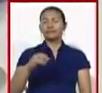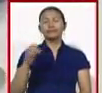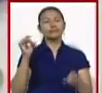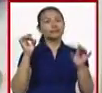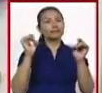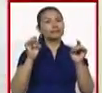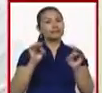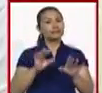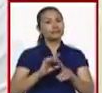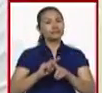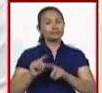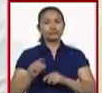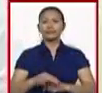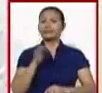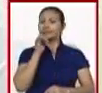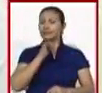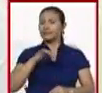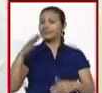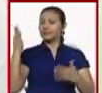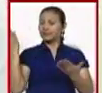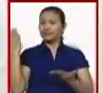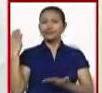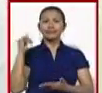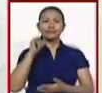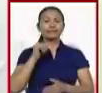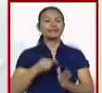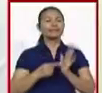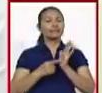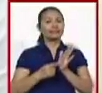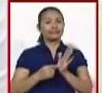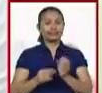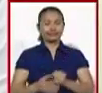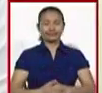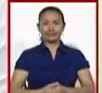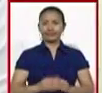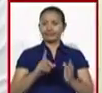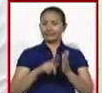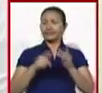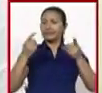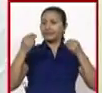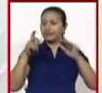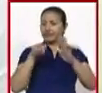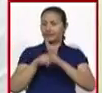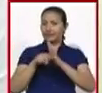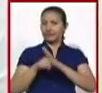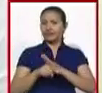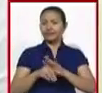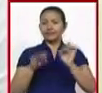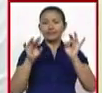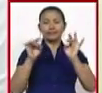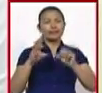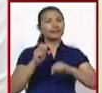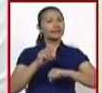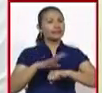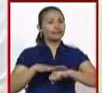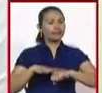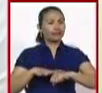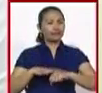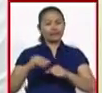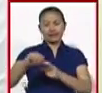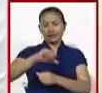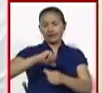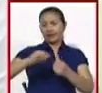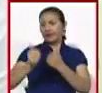su situación jurídica. El día de ayer ya presentamos la querella particular por tentativa de homicidio, lesiones graves, gravísimas y